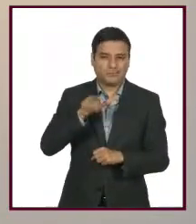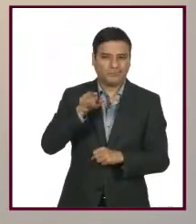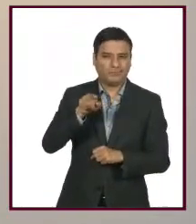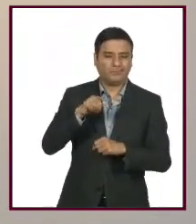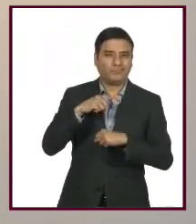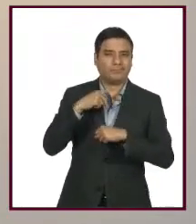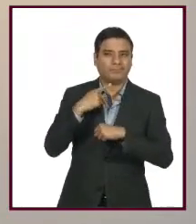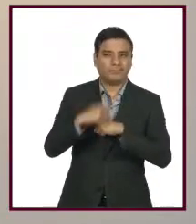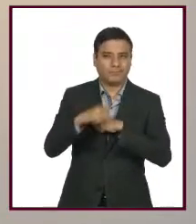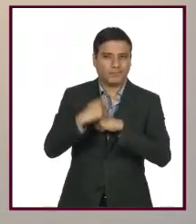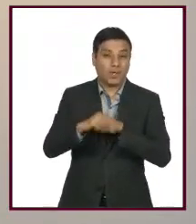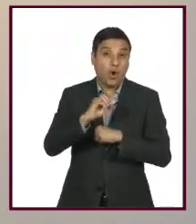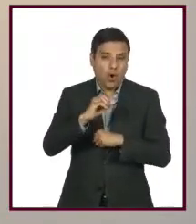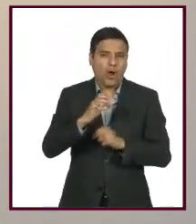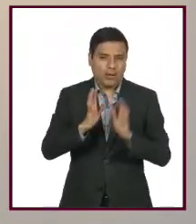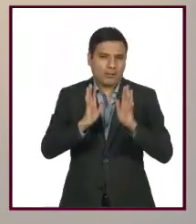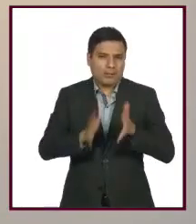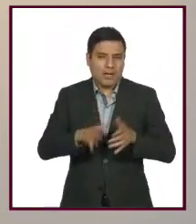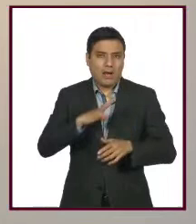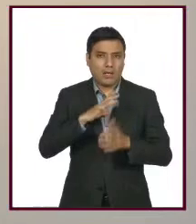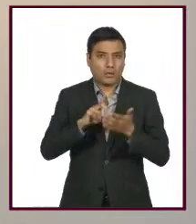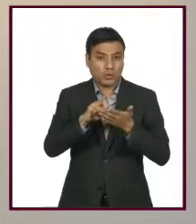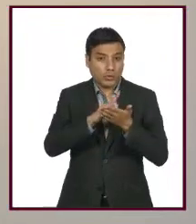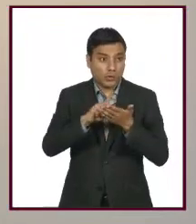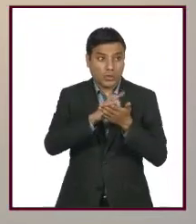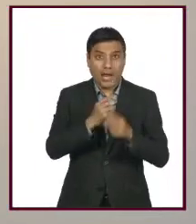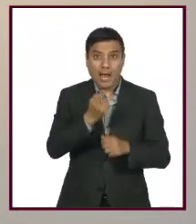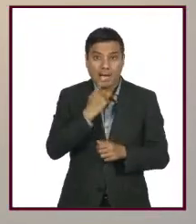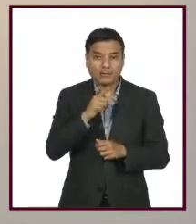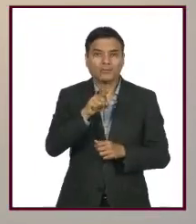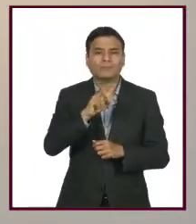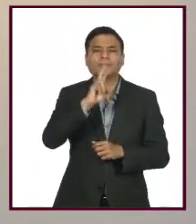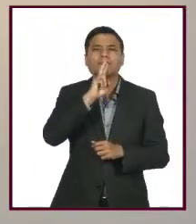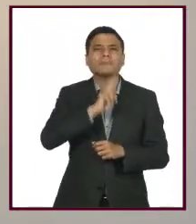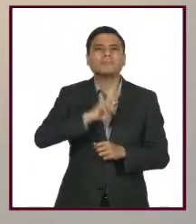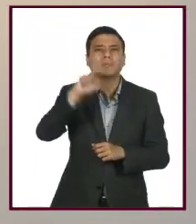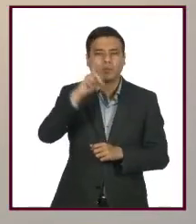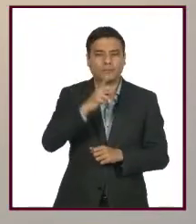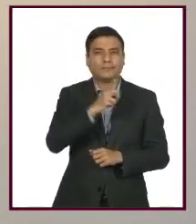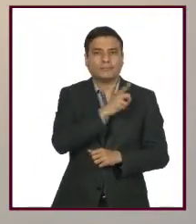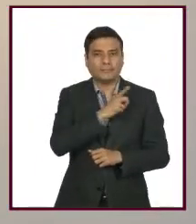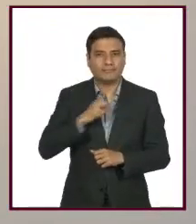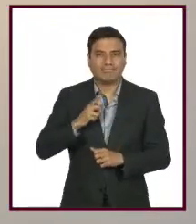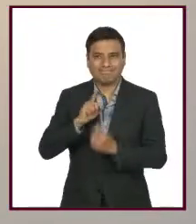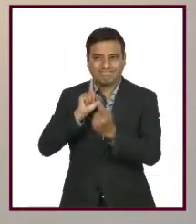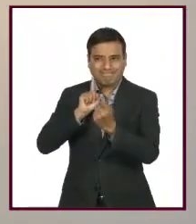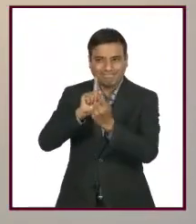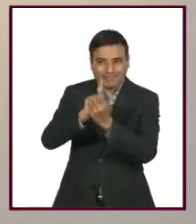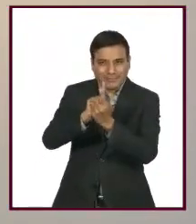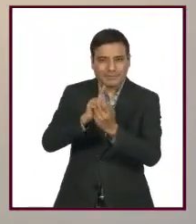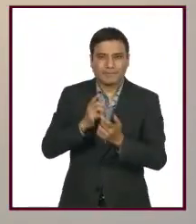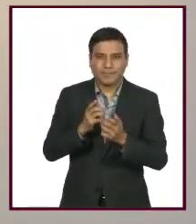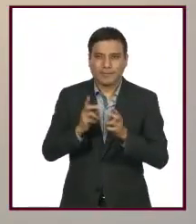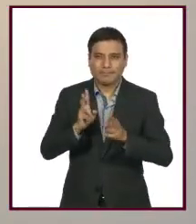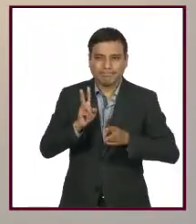de estar consumiendo algún tipo de sustancia, lo ideal sería acercarnos a él, quien tenga